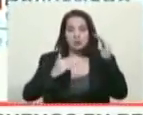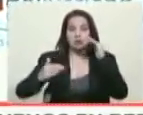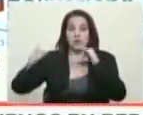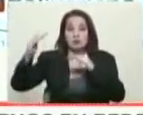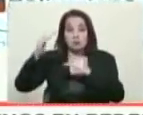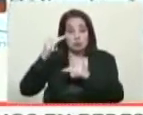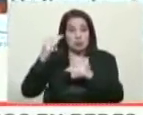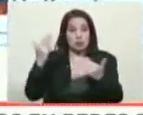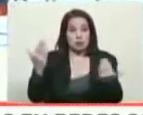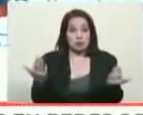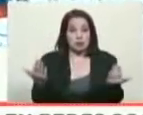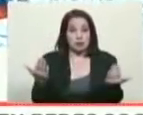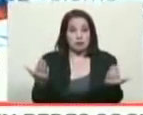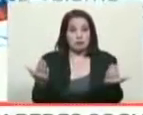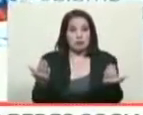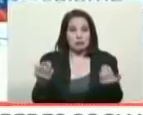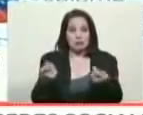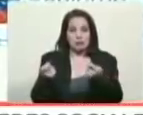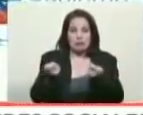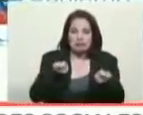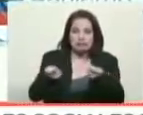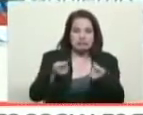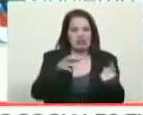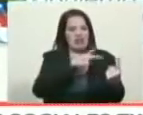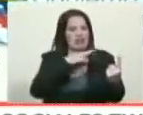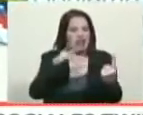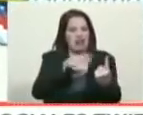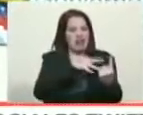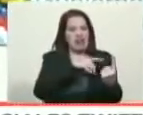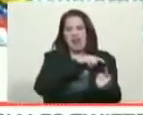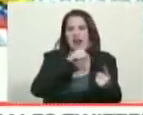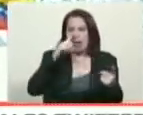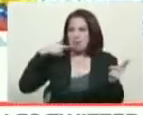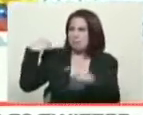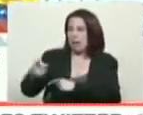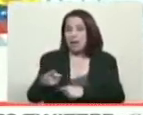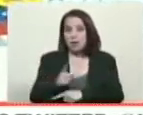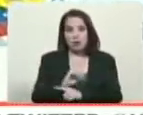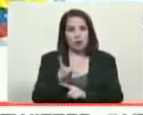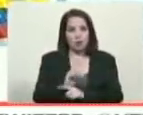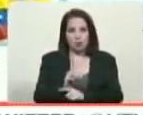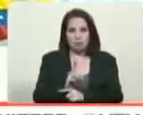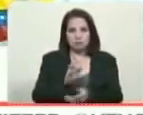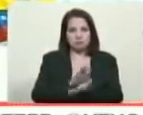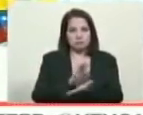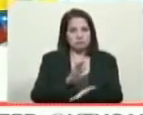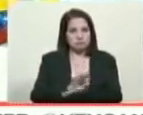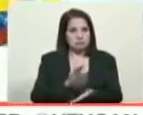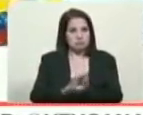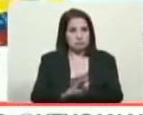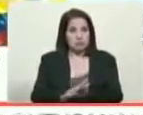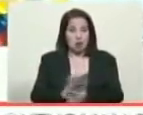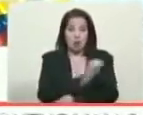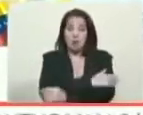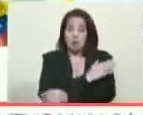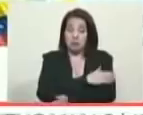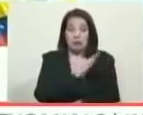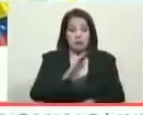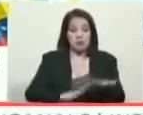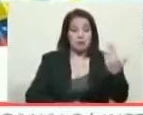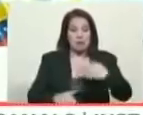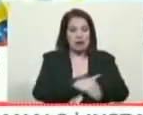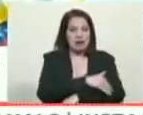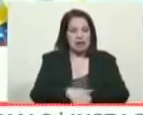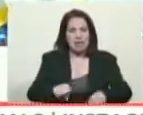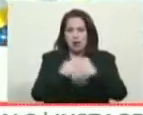provocar por las acciones de la violencia cada vez que ellos salen a la calle es a destruir los espacios